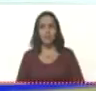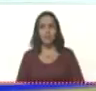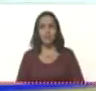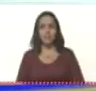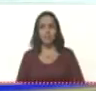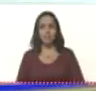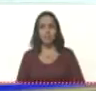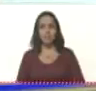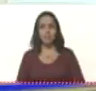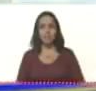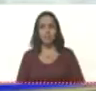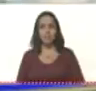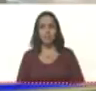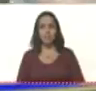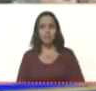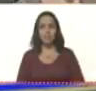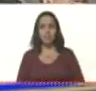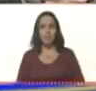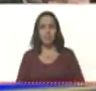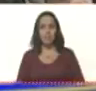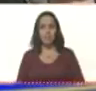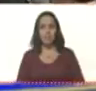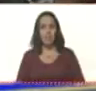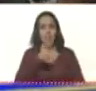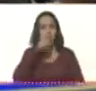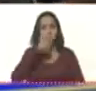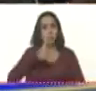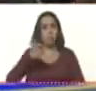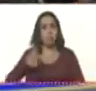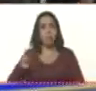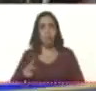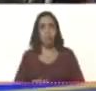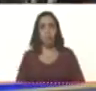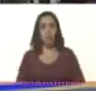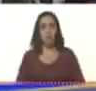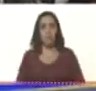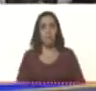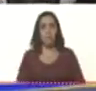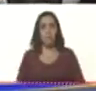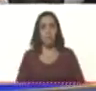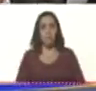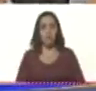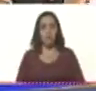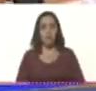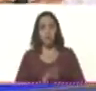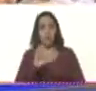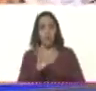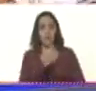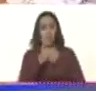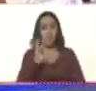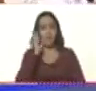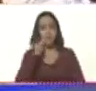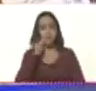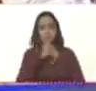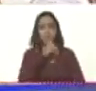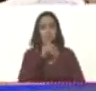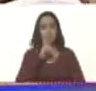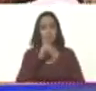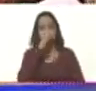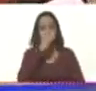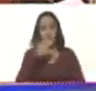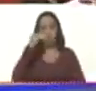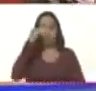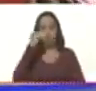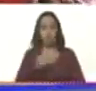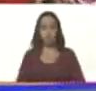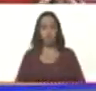Las personas con tercera juventud, llamada adulta mayor. Bueno,